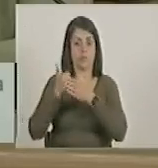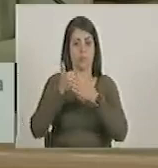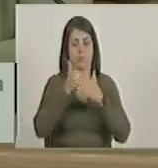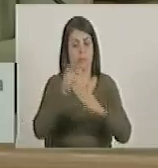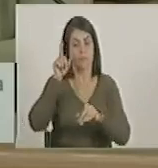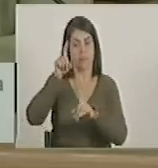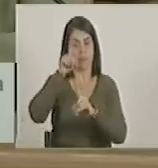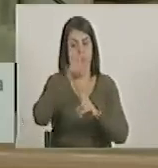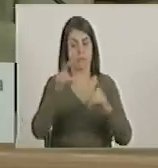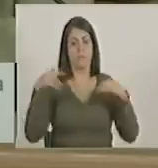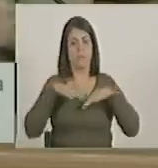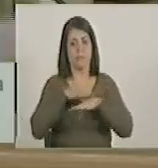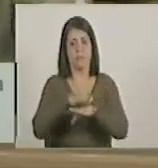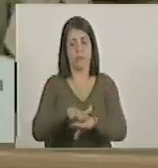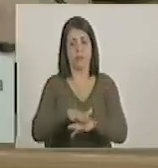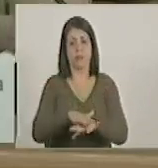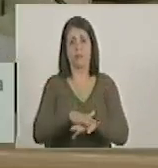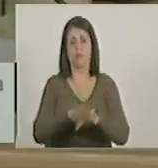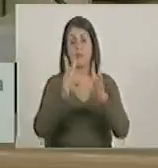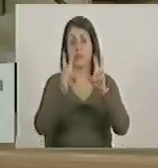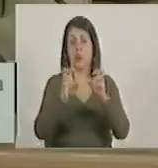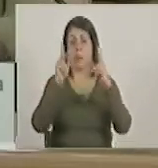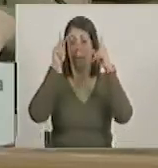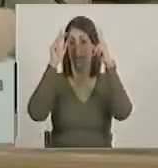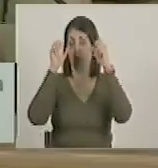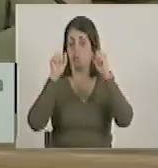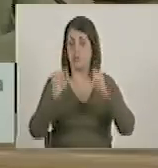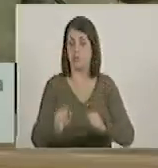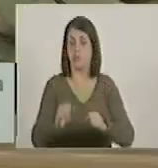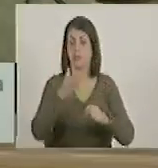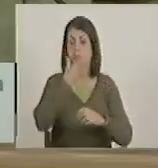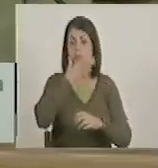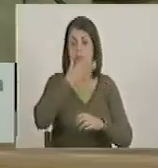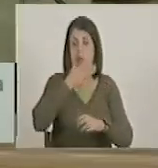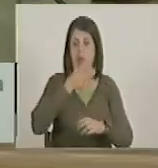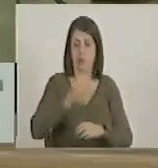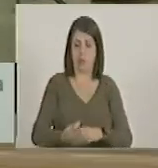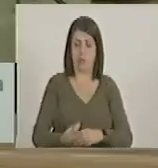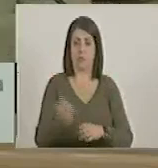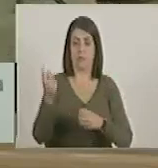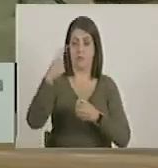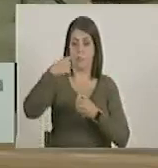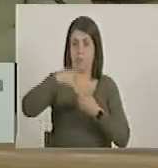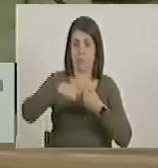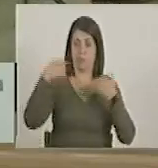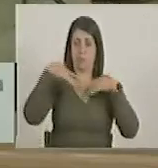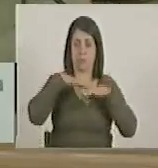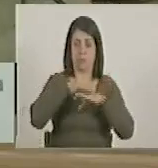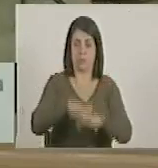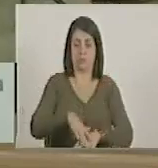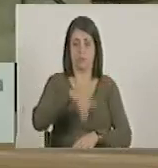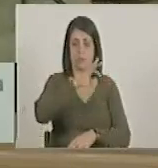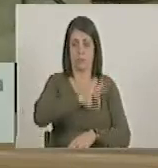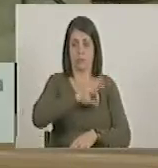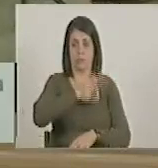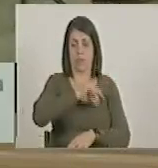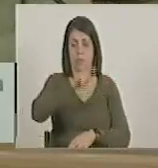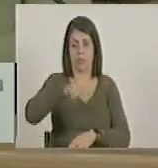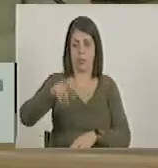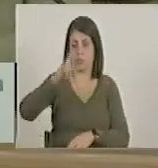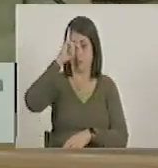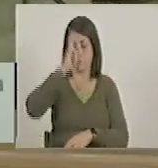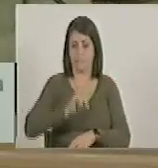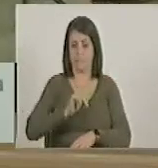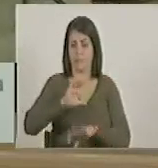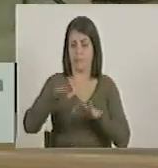la formación integral de los nuevos profesionales y facilitar la inclusión social de las personas con